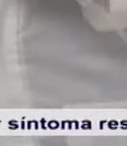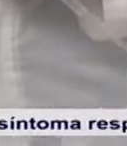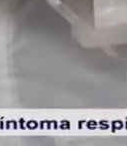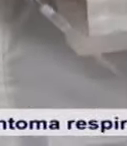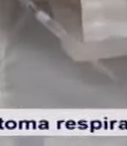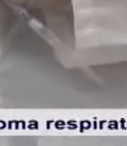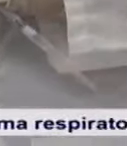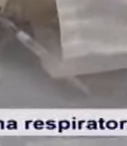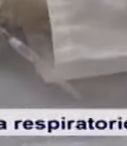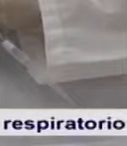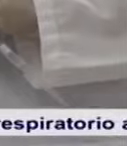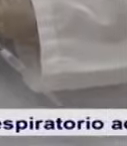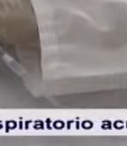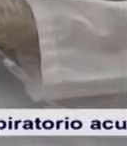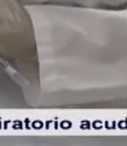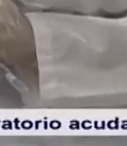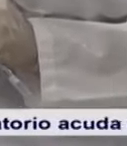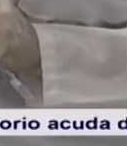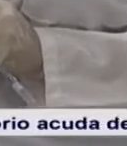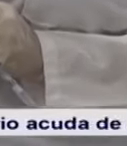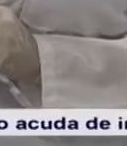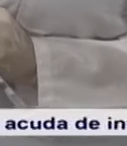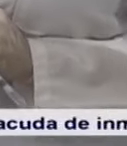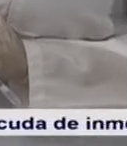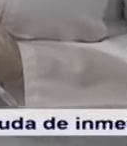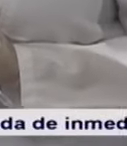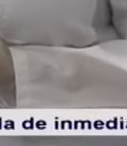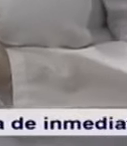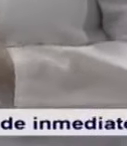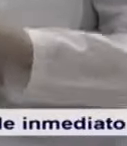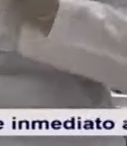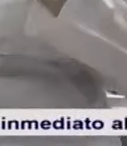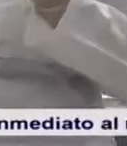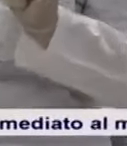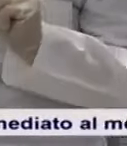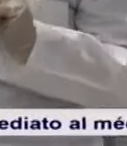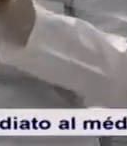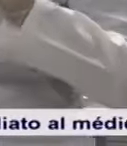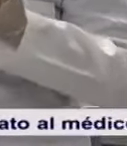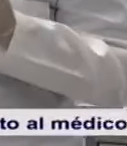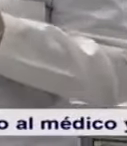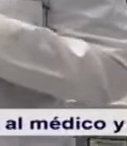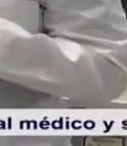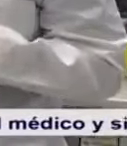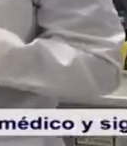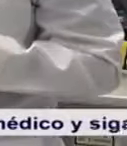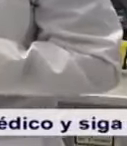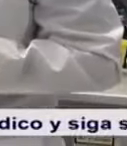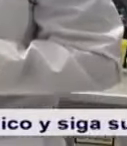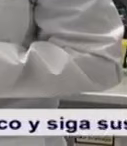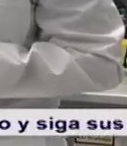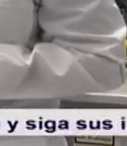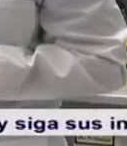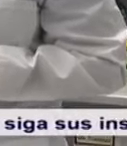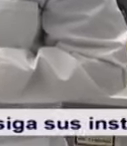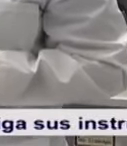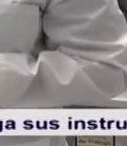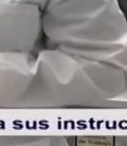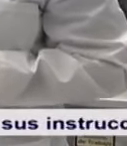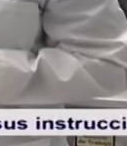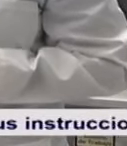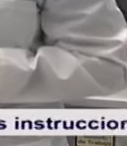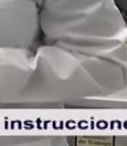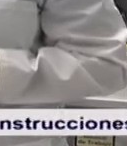Para este 1 de mayo, los trabajadores de la industria biotecnológica ratificamos nuestro compromiso a continuar